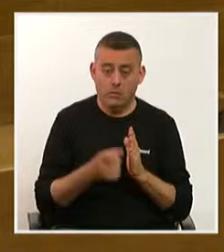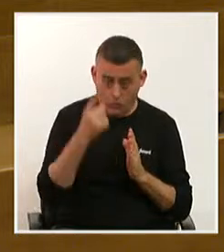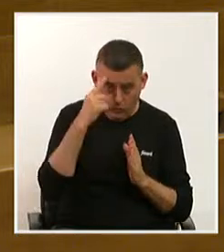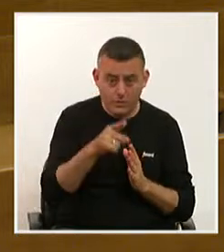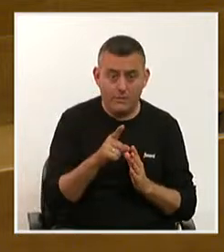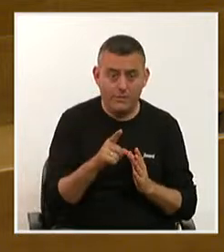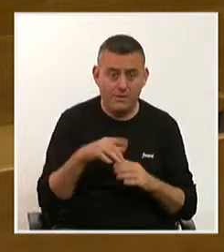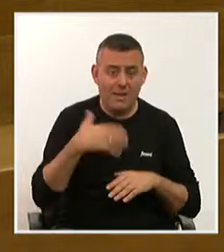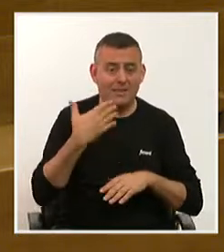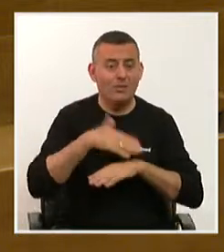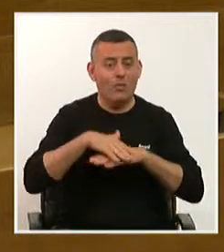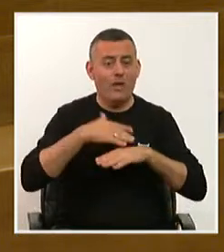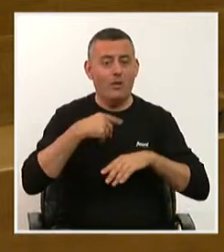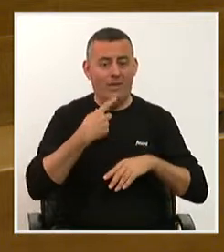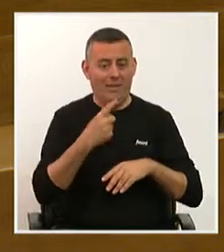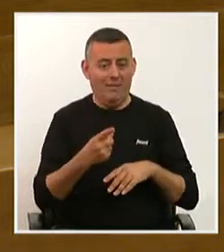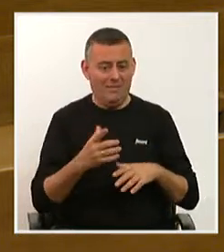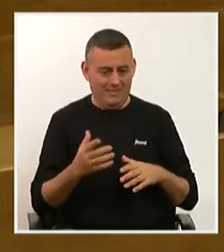que